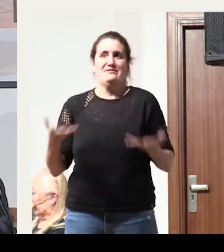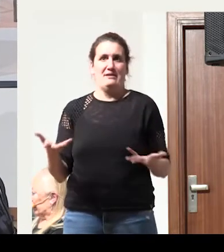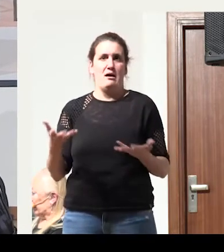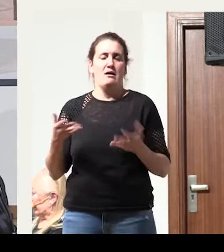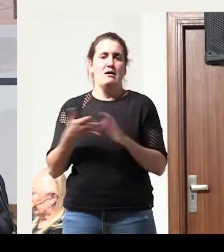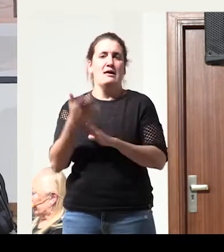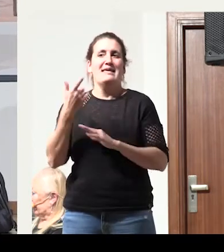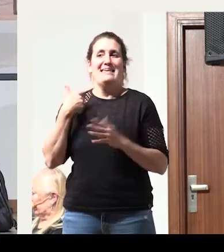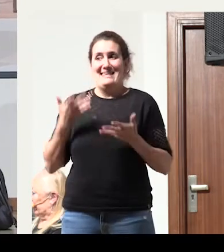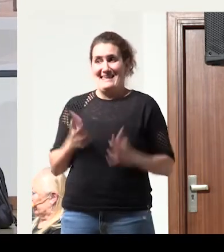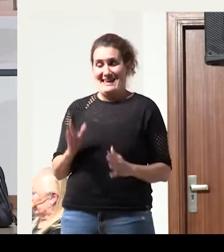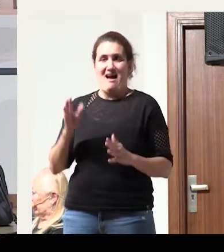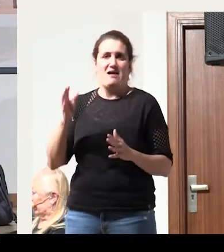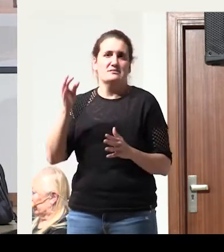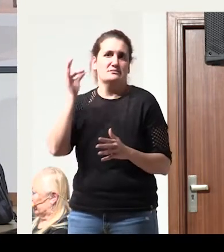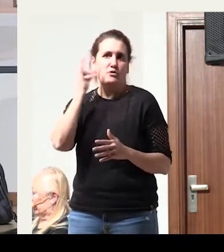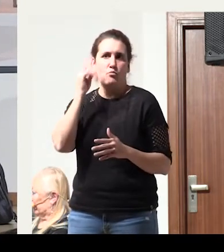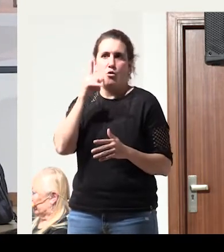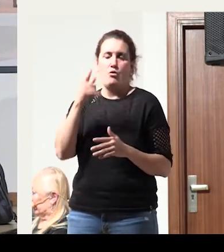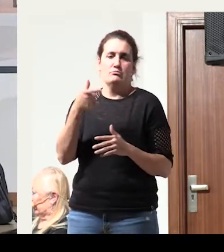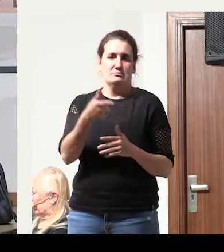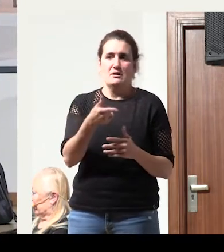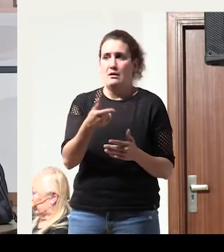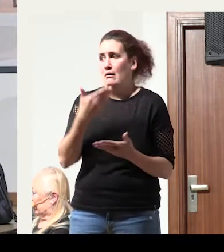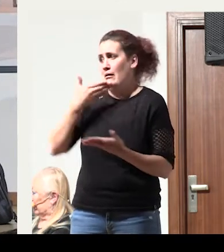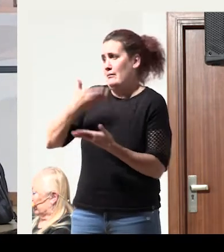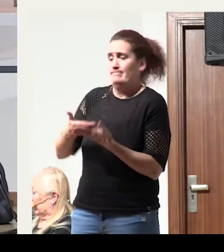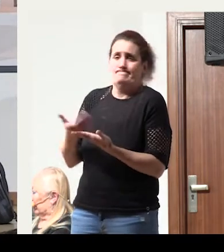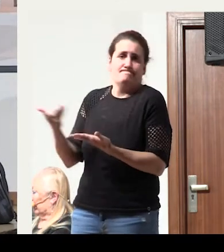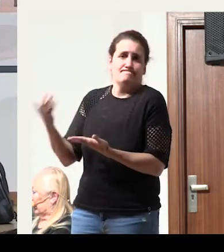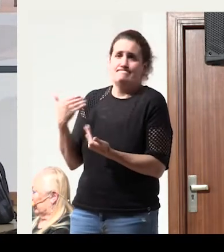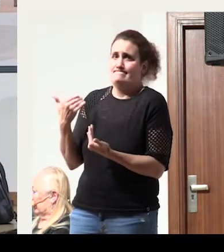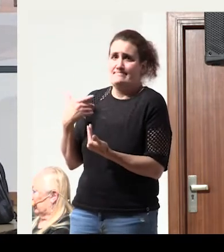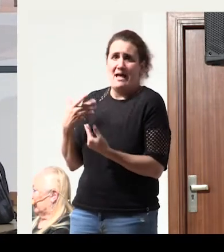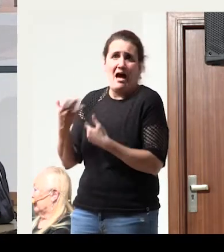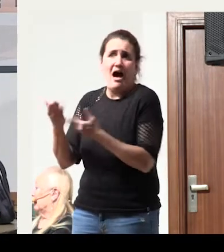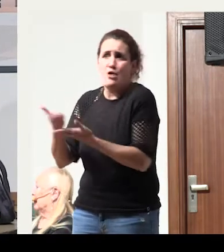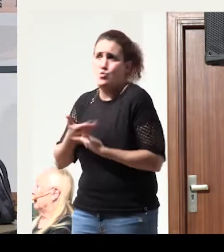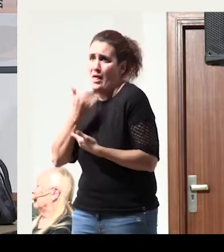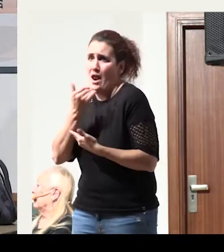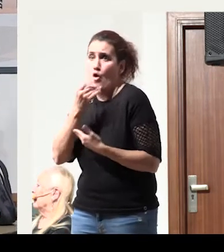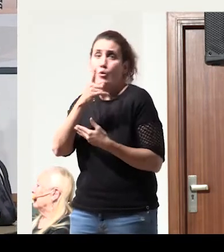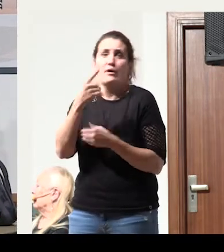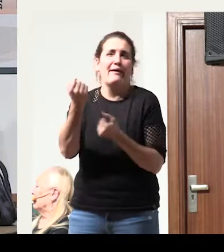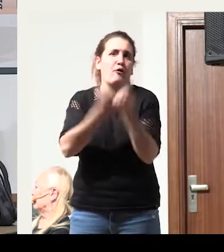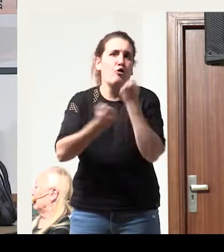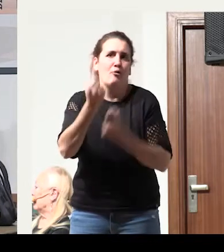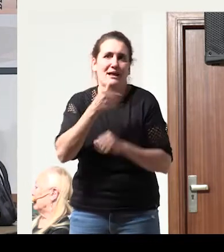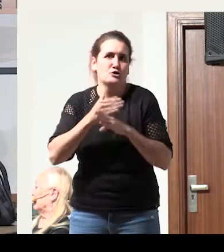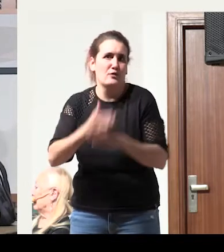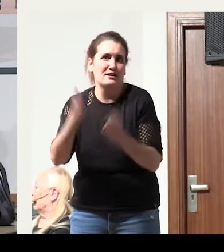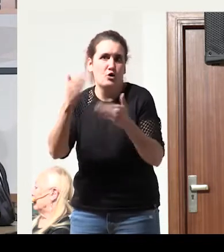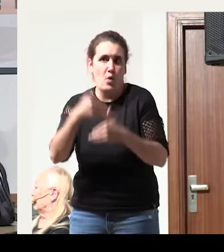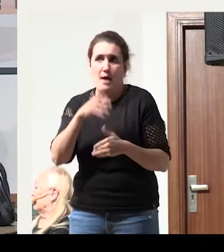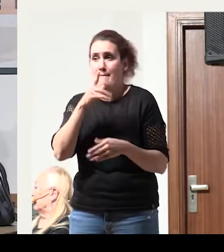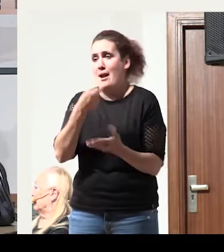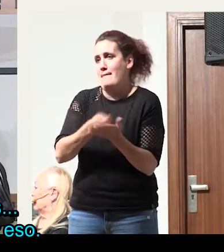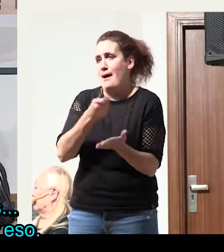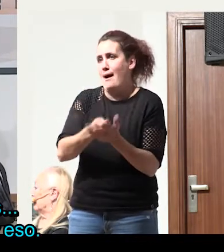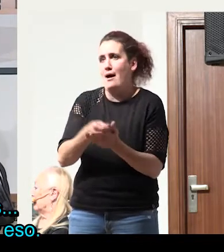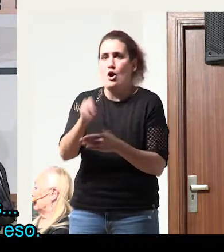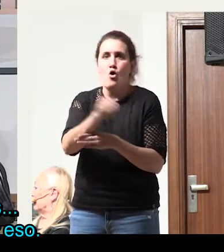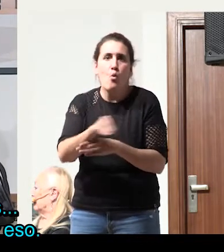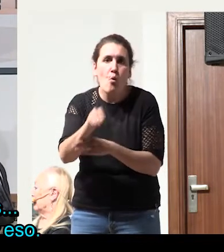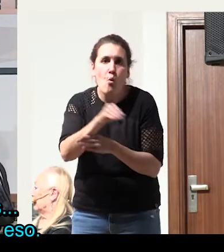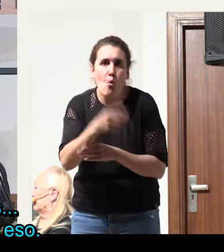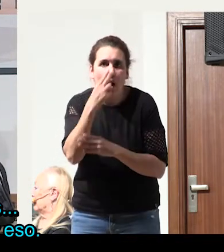abocadas a que les echen una mano, porque igual no tienen la economía suficiente, sí, para pagar lo que tú dices, sí, una guardería. Entonces, sí, ahí